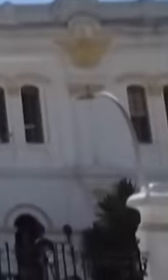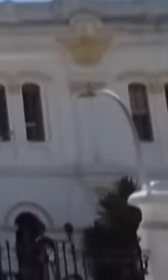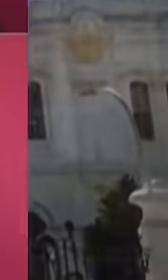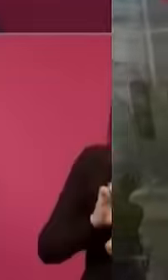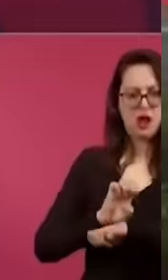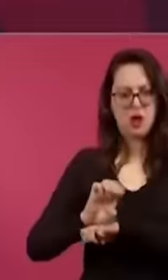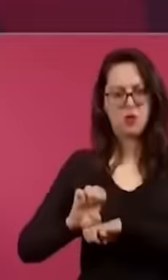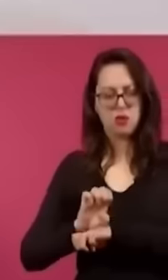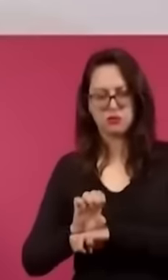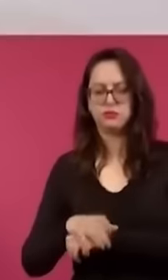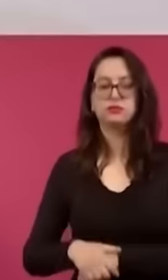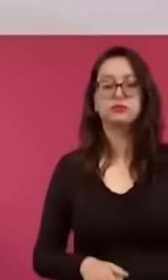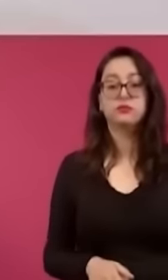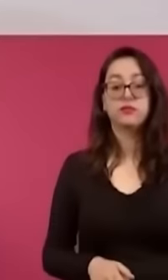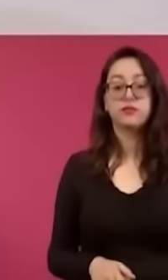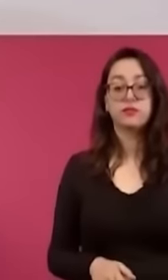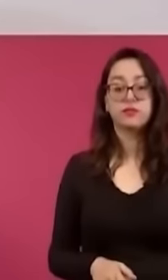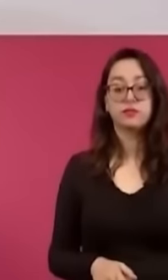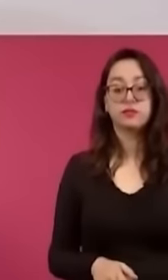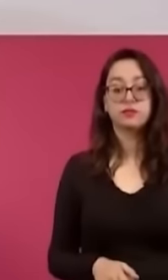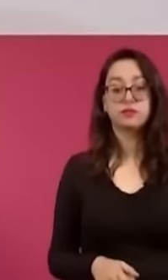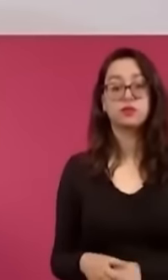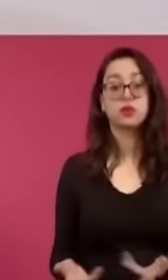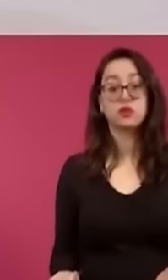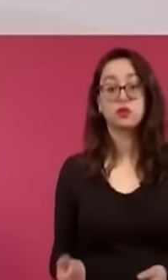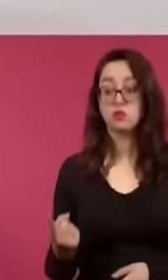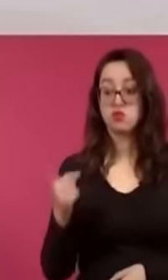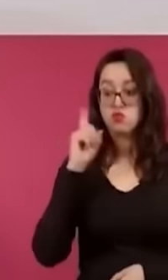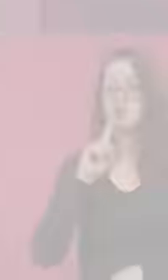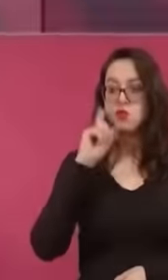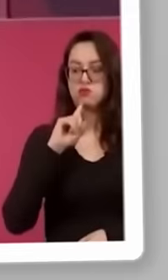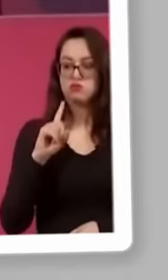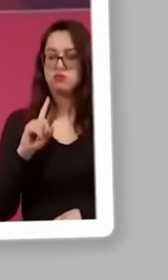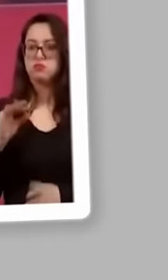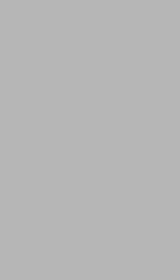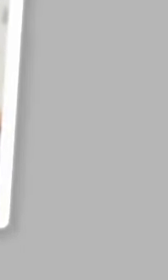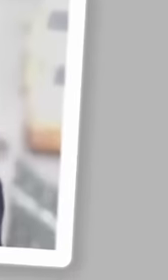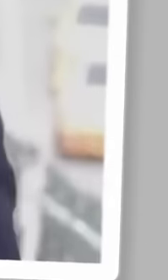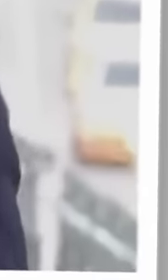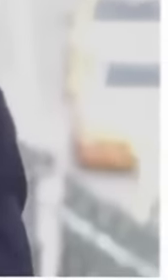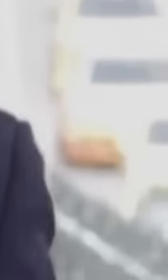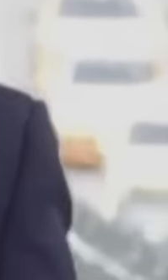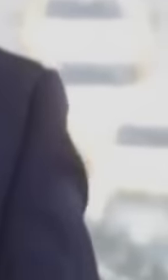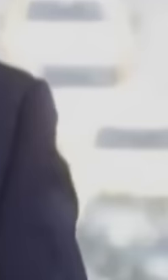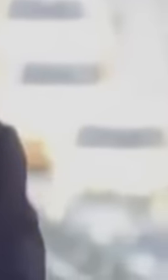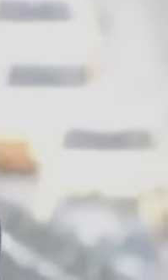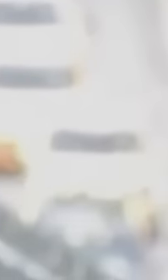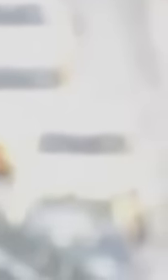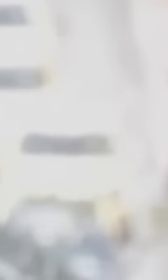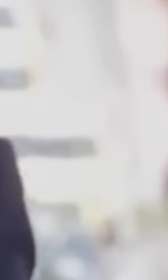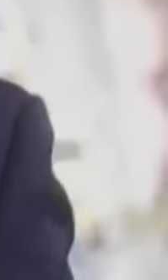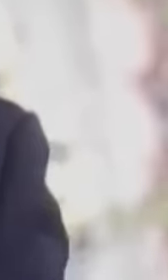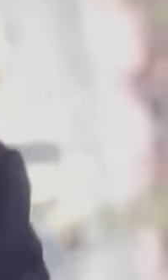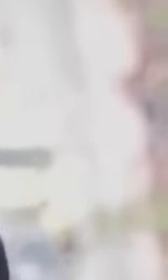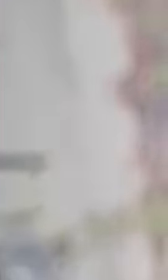la comunicación entre las personas de ambas naciones. También puede representar una tensión social, generando protestas y conflictos, incluso bélicos en el